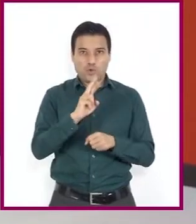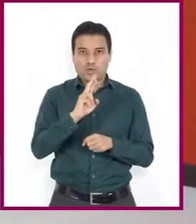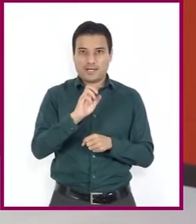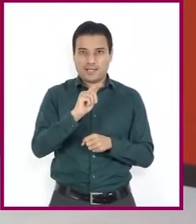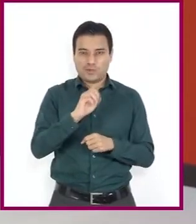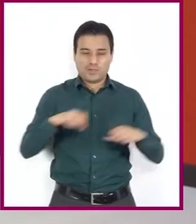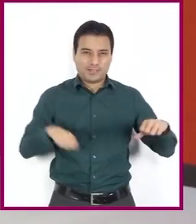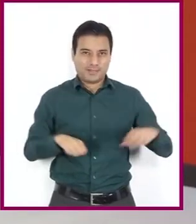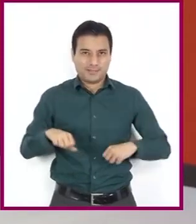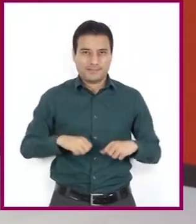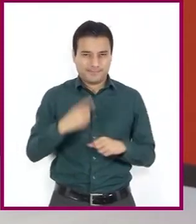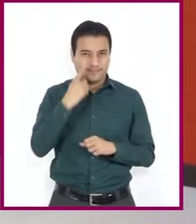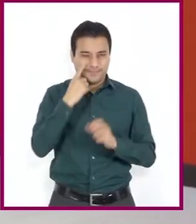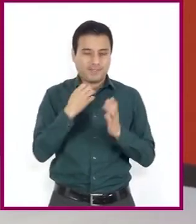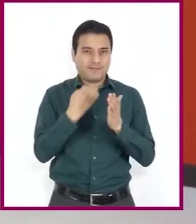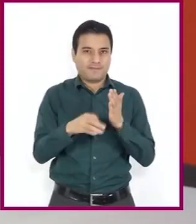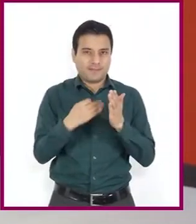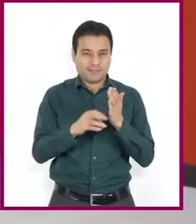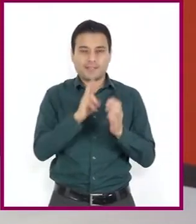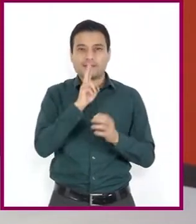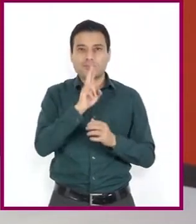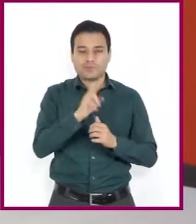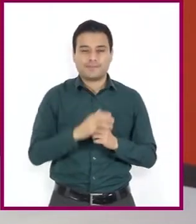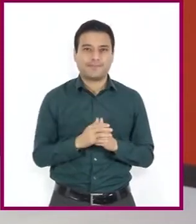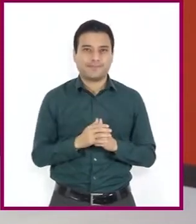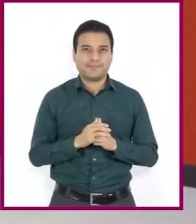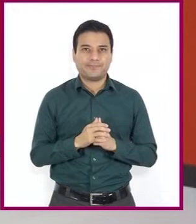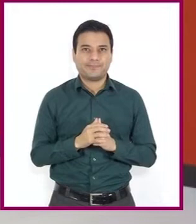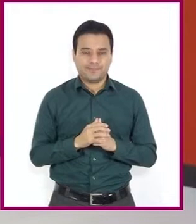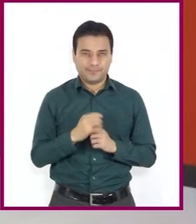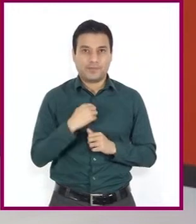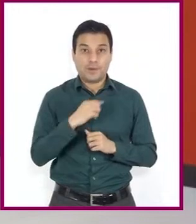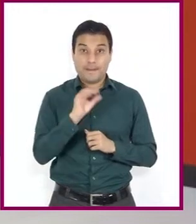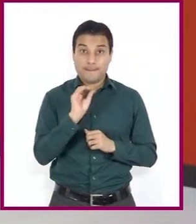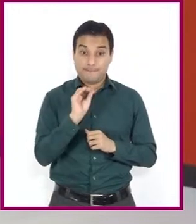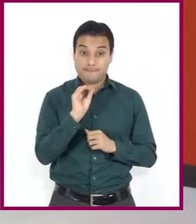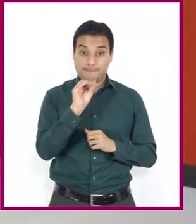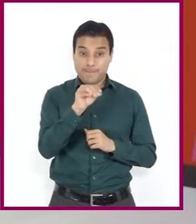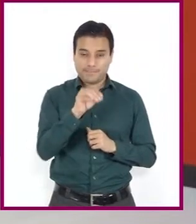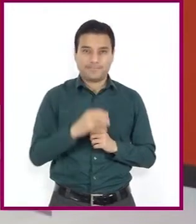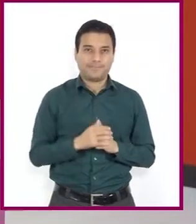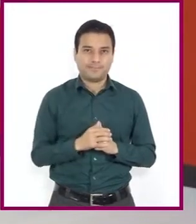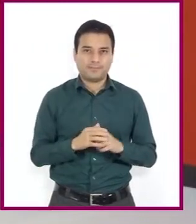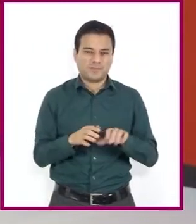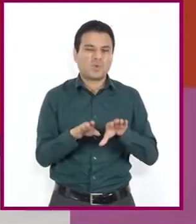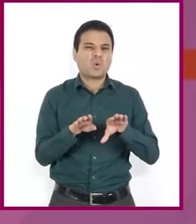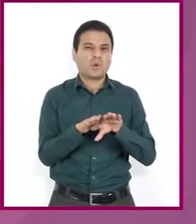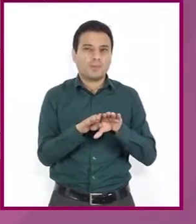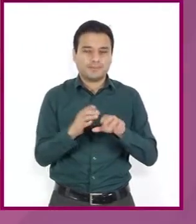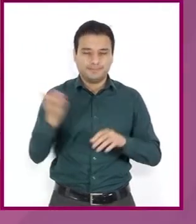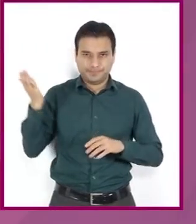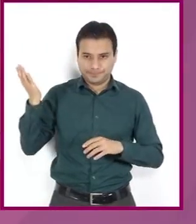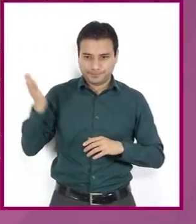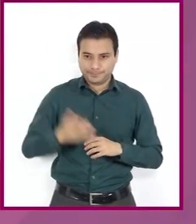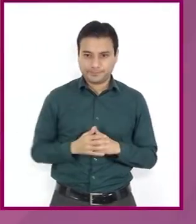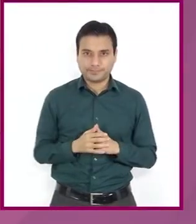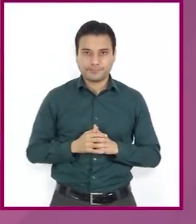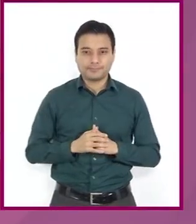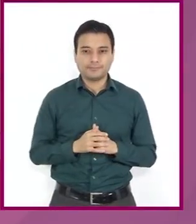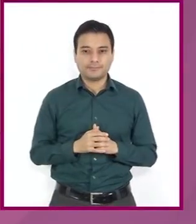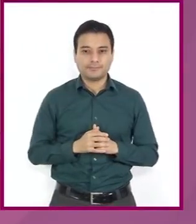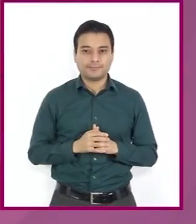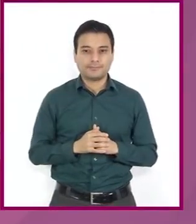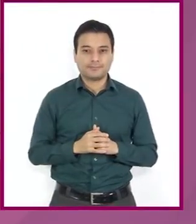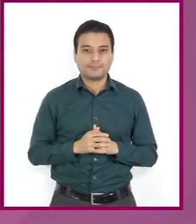colocar esta información en la tabla, la cual al añadir esta información se vería así. En donde